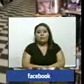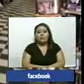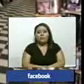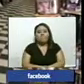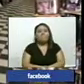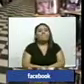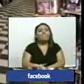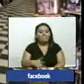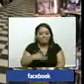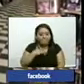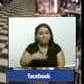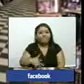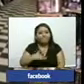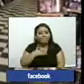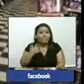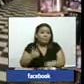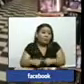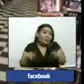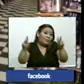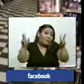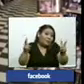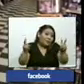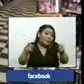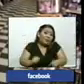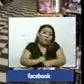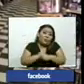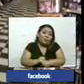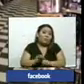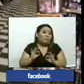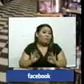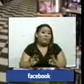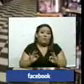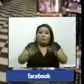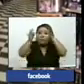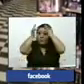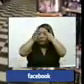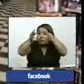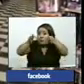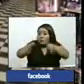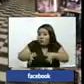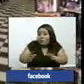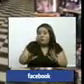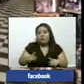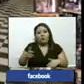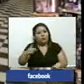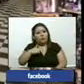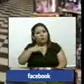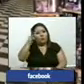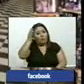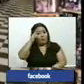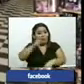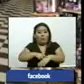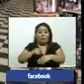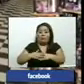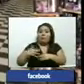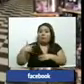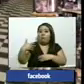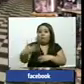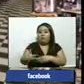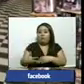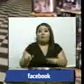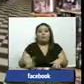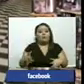Es duro, pero creo que en términos de seguridad es probablemente la decisión correcta. Es solo que creo que a largo plazo vamos a tener